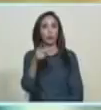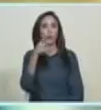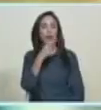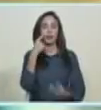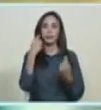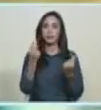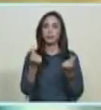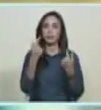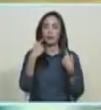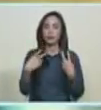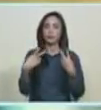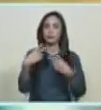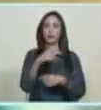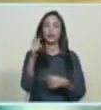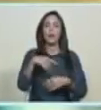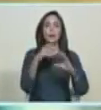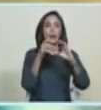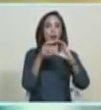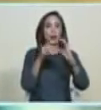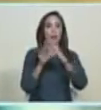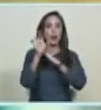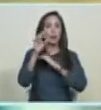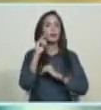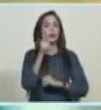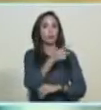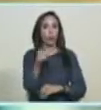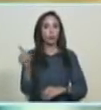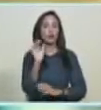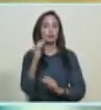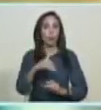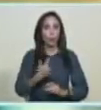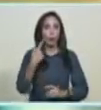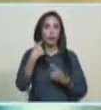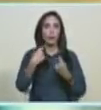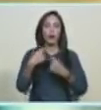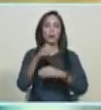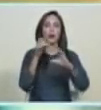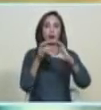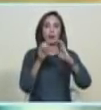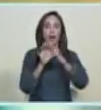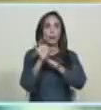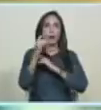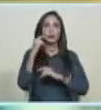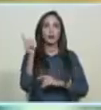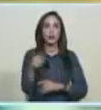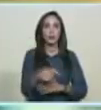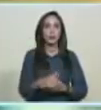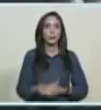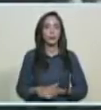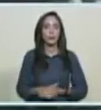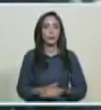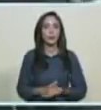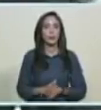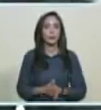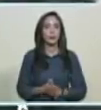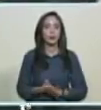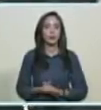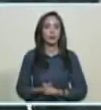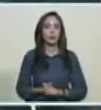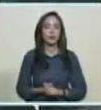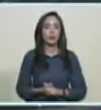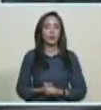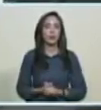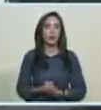patria. Atención, carnet de la patria. Usted va a poder pagar su lingote por el carnet de la patria también. Sí. El lingote